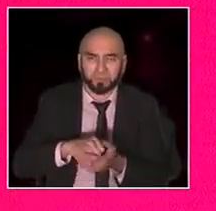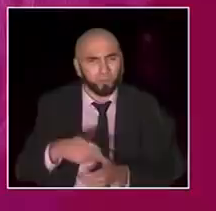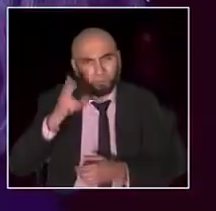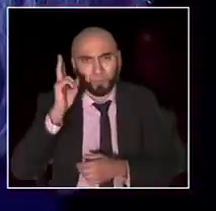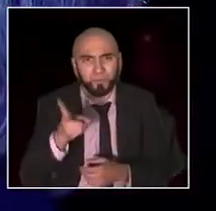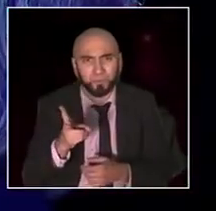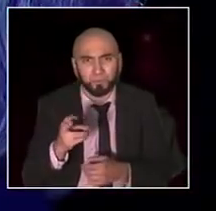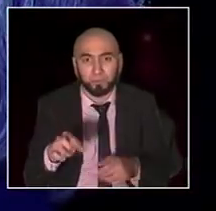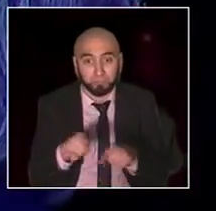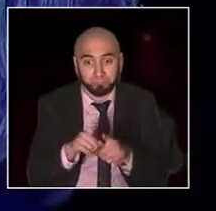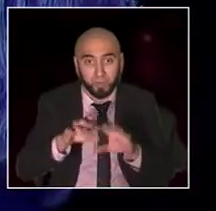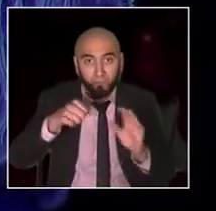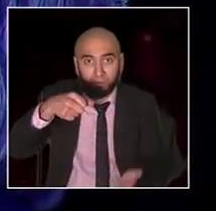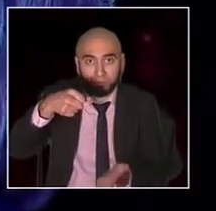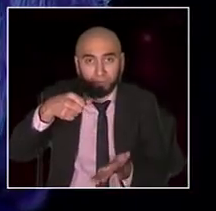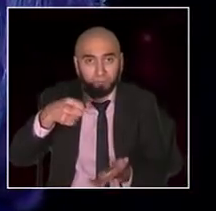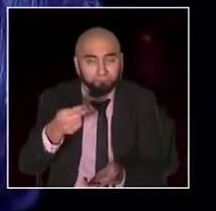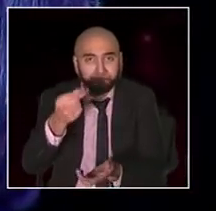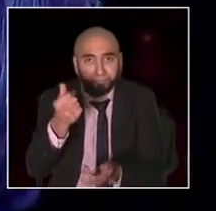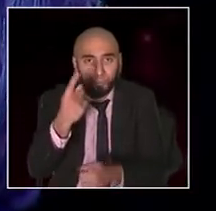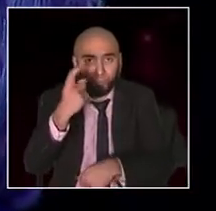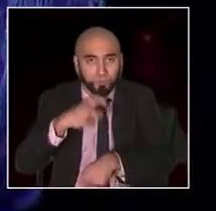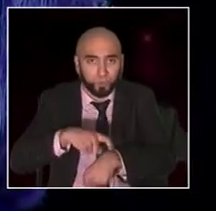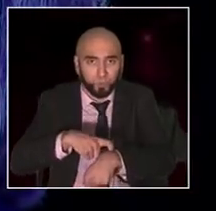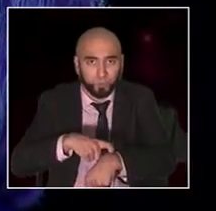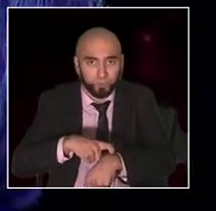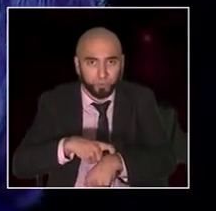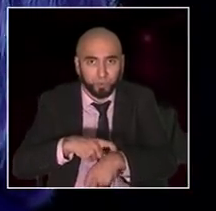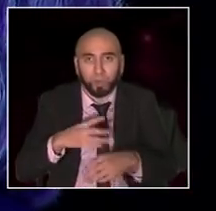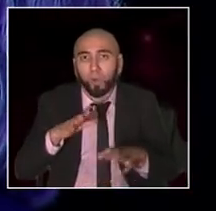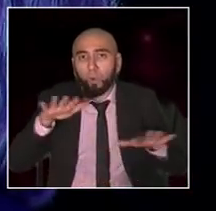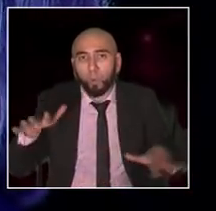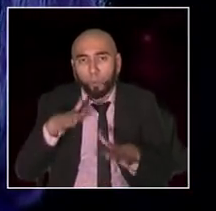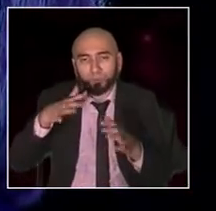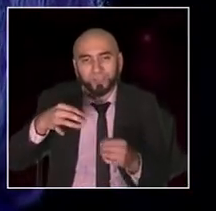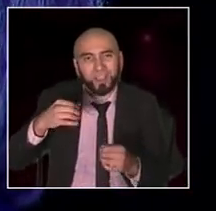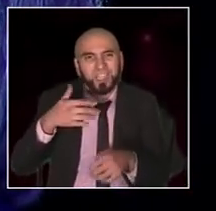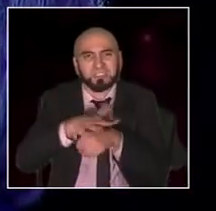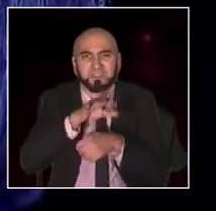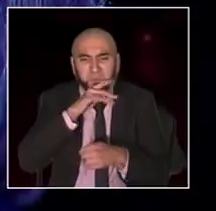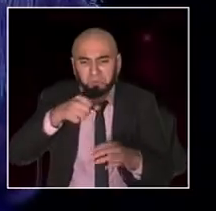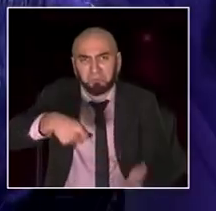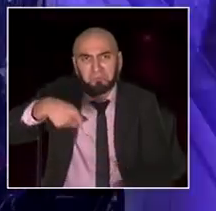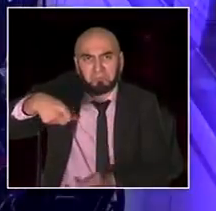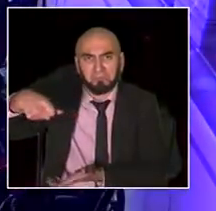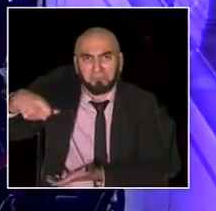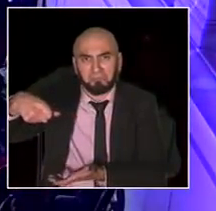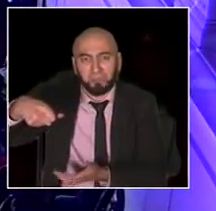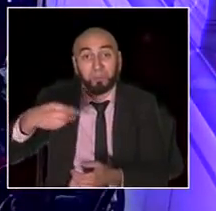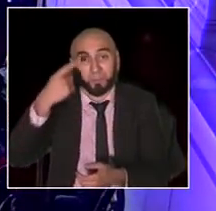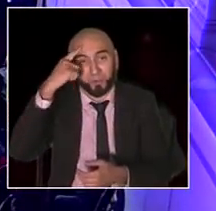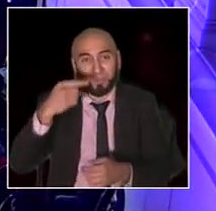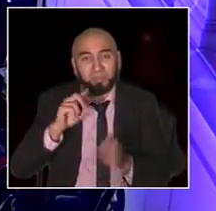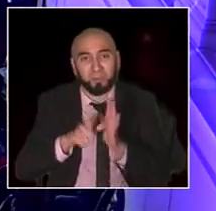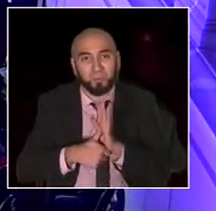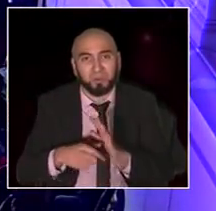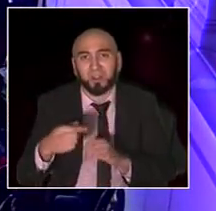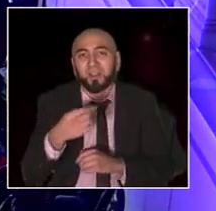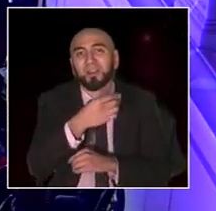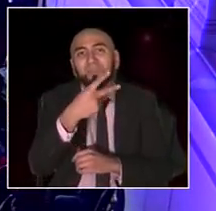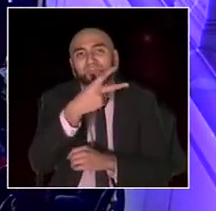segundo producirse, se ocupa en promedio 15 minutos y se demora 400 años en biodegradarse y, por tanto,